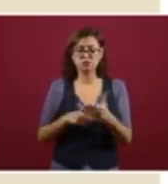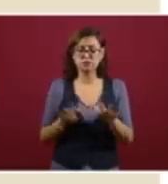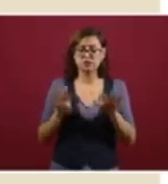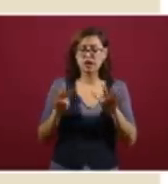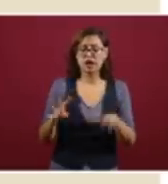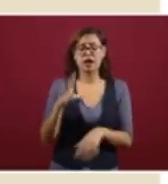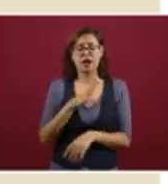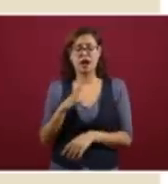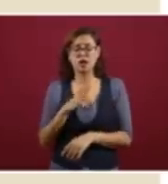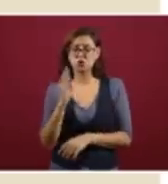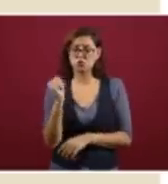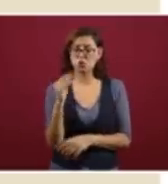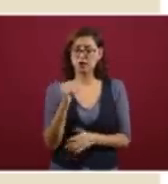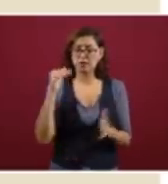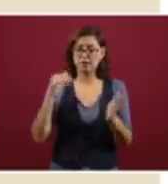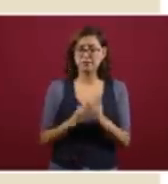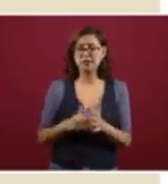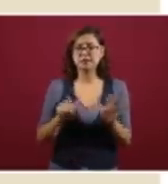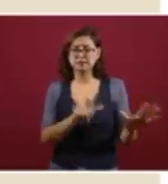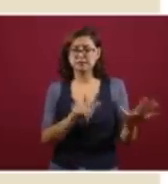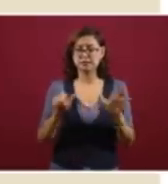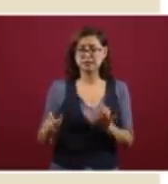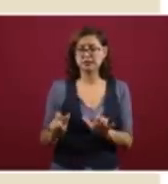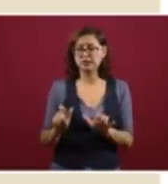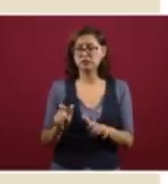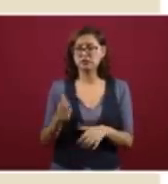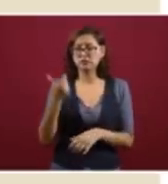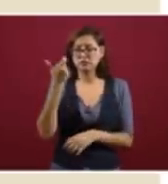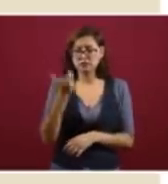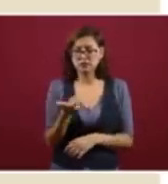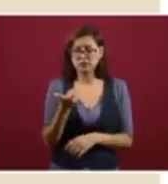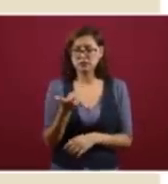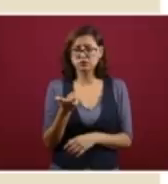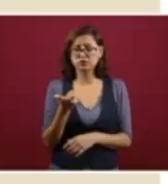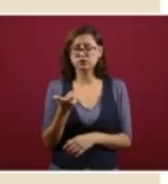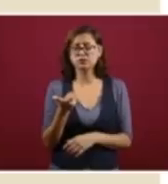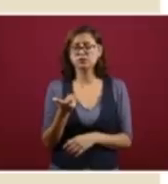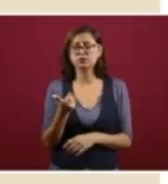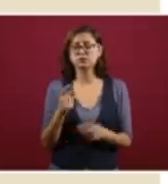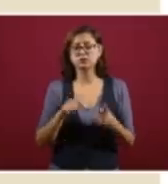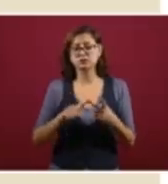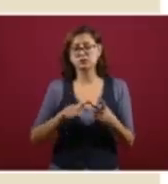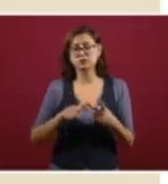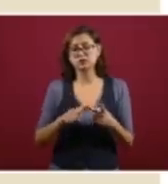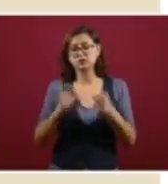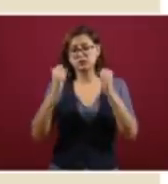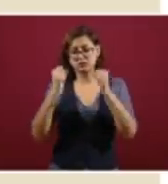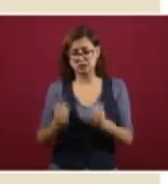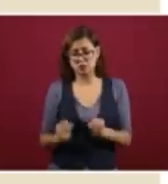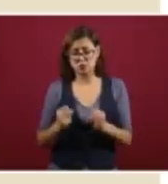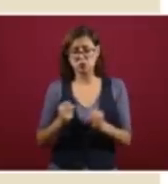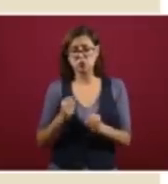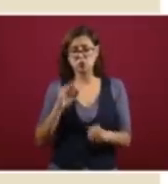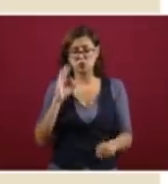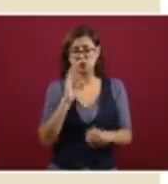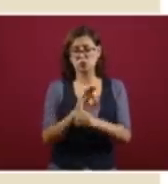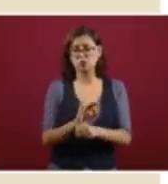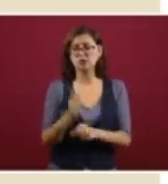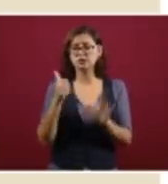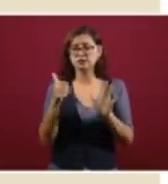con 9.753 millones de pesos y de los seguros con un monto de